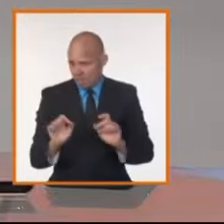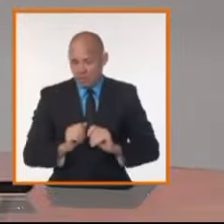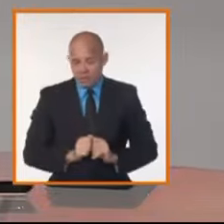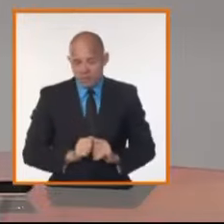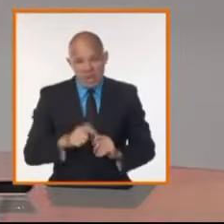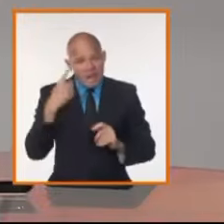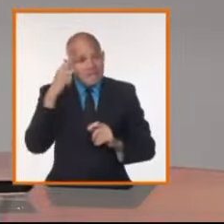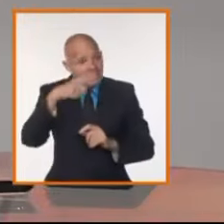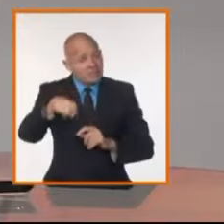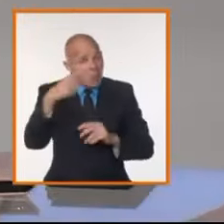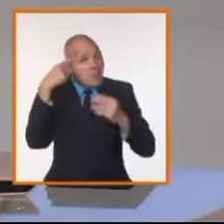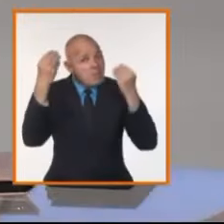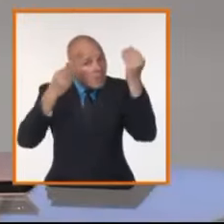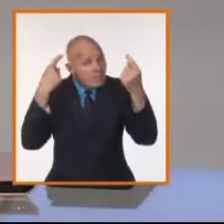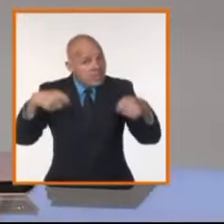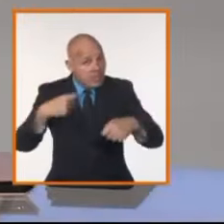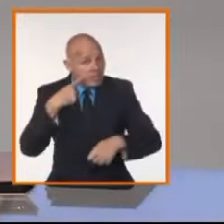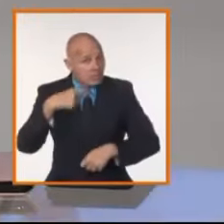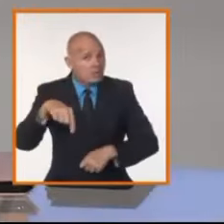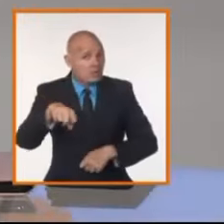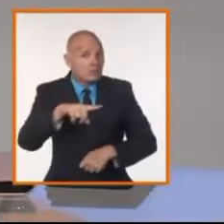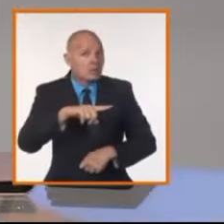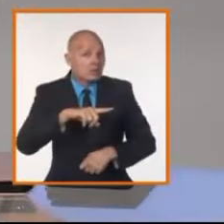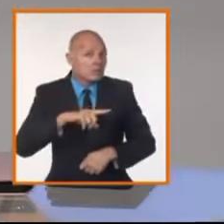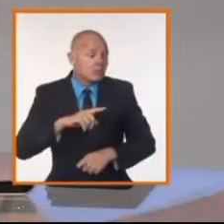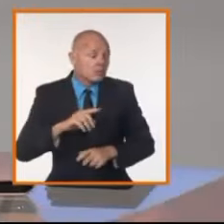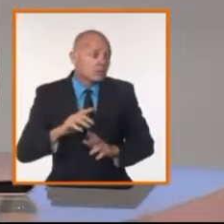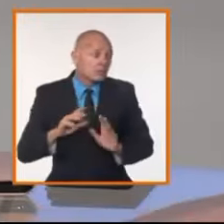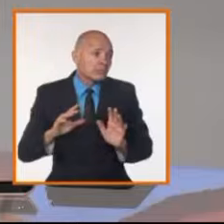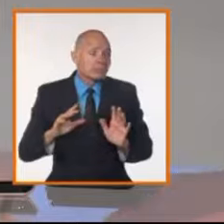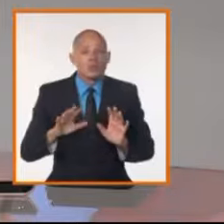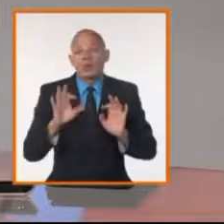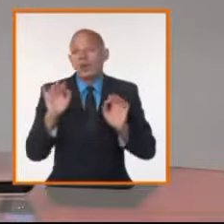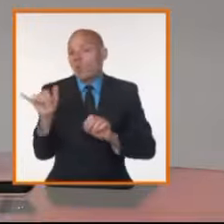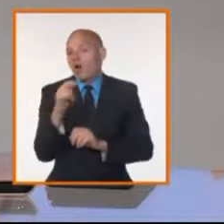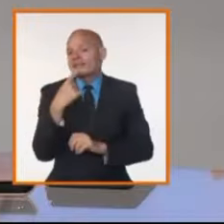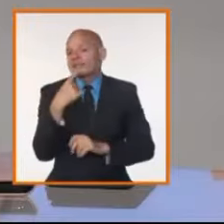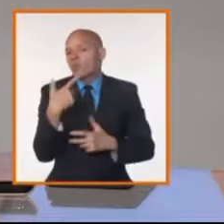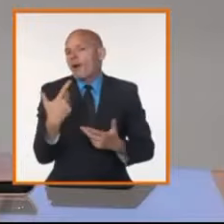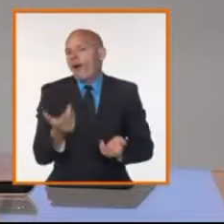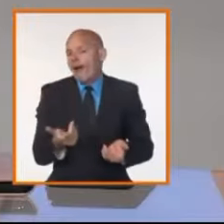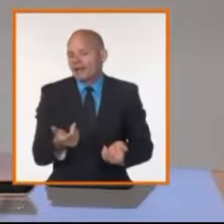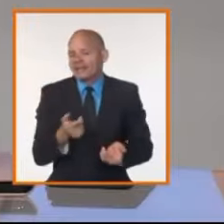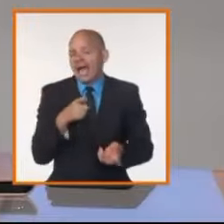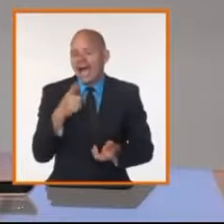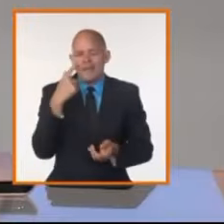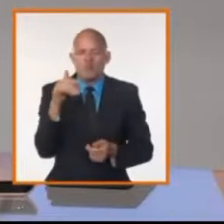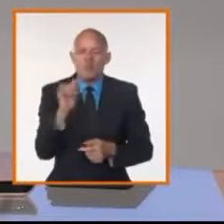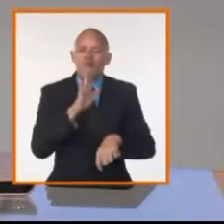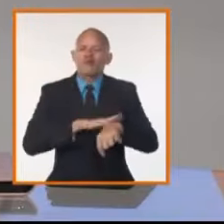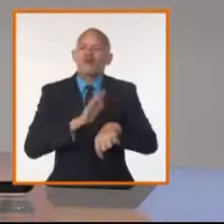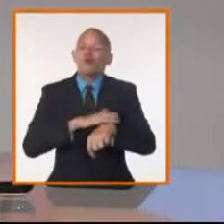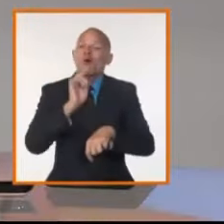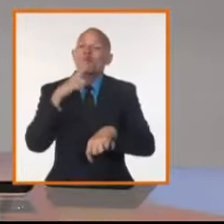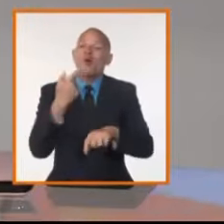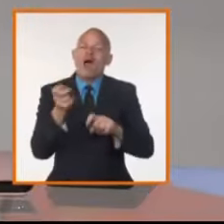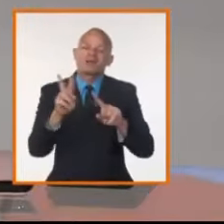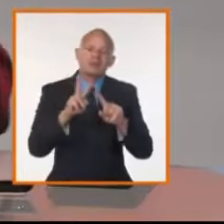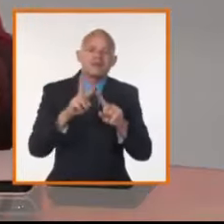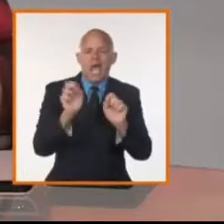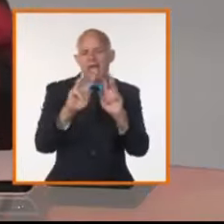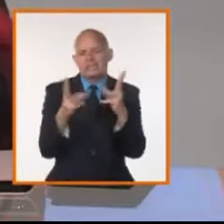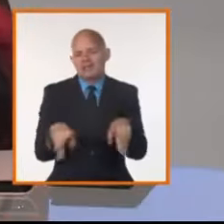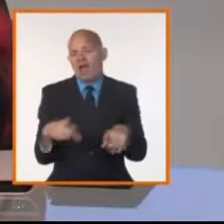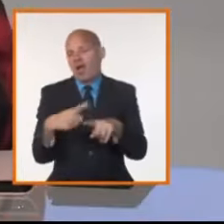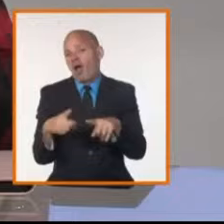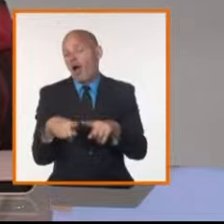muchísimo también Y preocupante como decía al inicio el papel de los medios de comunicación el papel de los sitios de redes